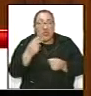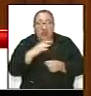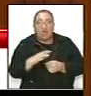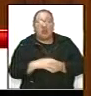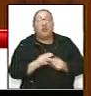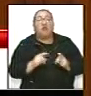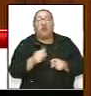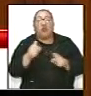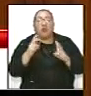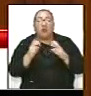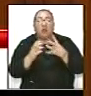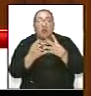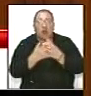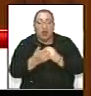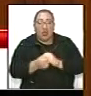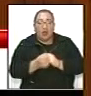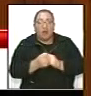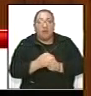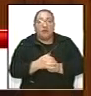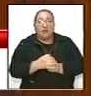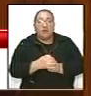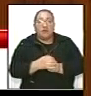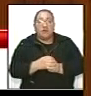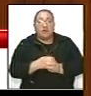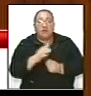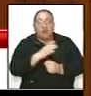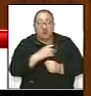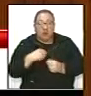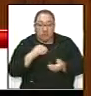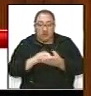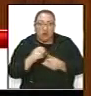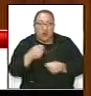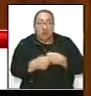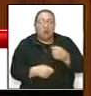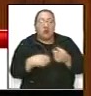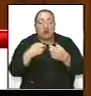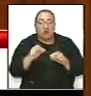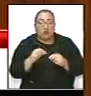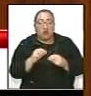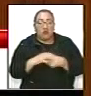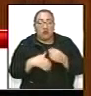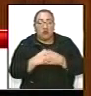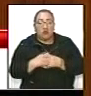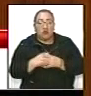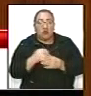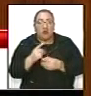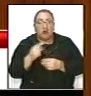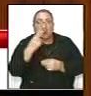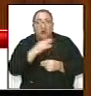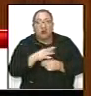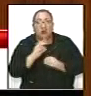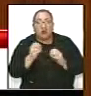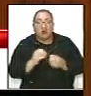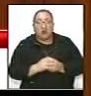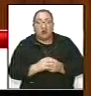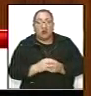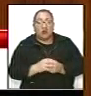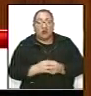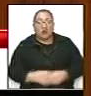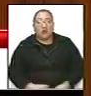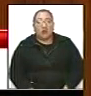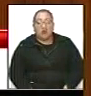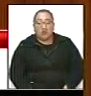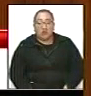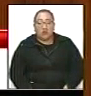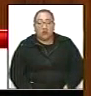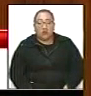el gobierno ha puesto especial énfasis en la inversión pública en la infancia y en la adolescencia,